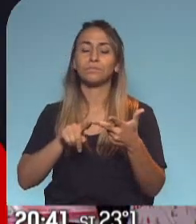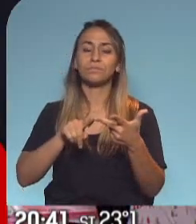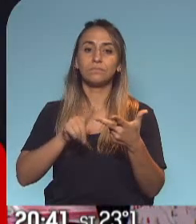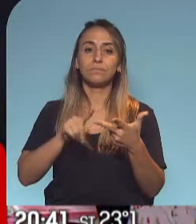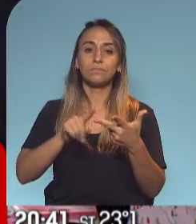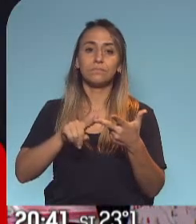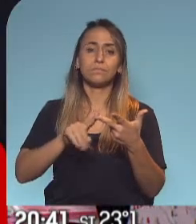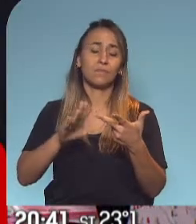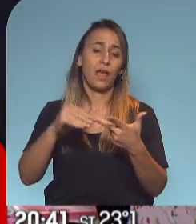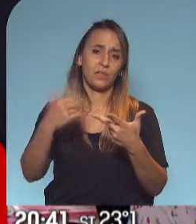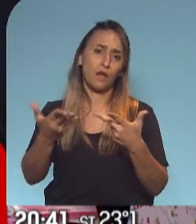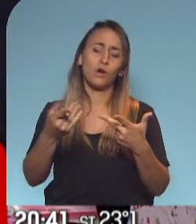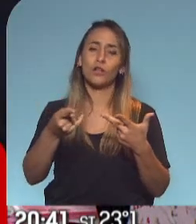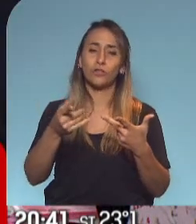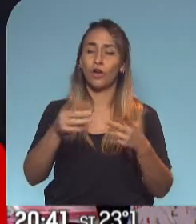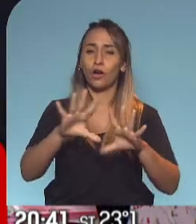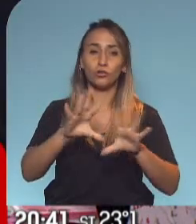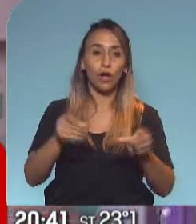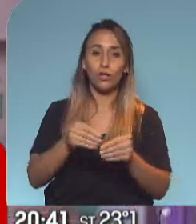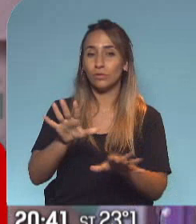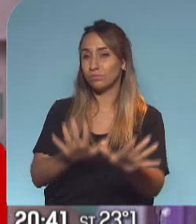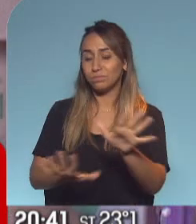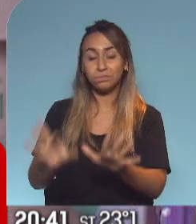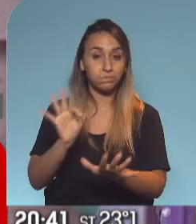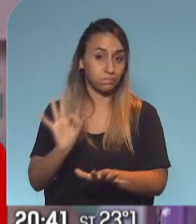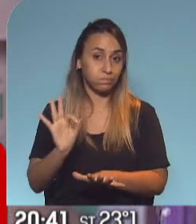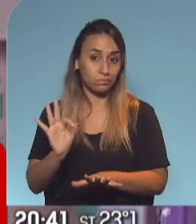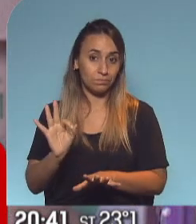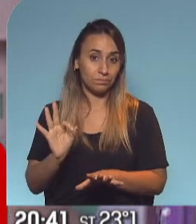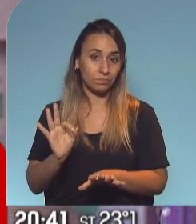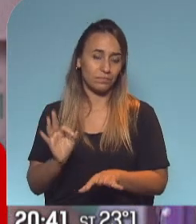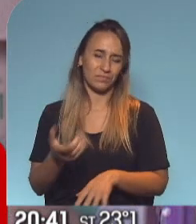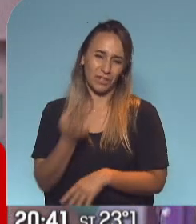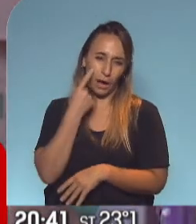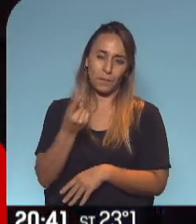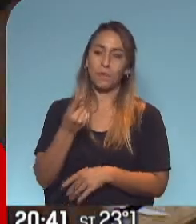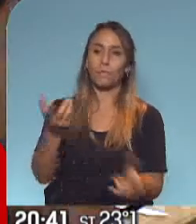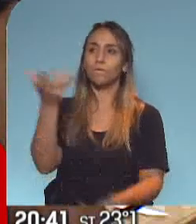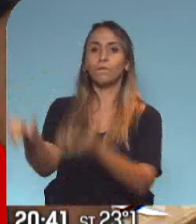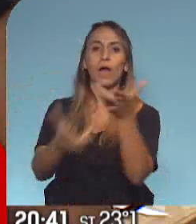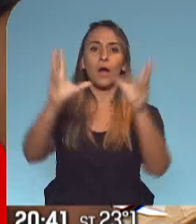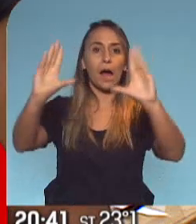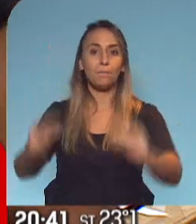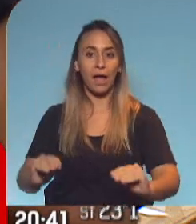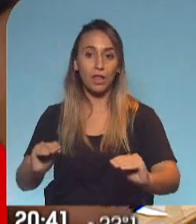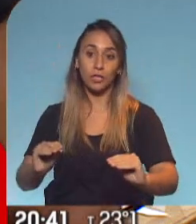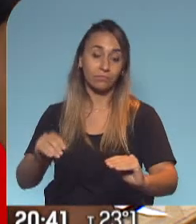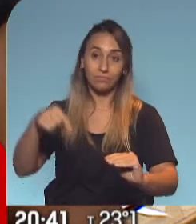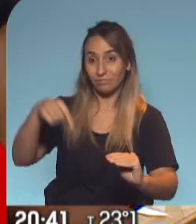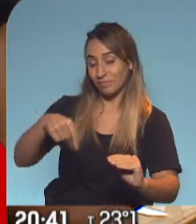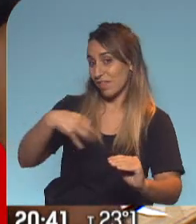después cuando todo esto ya ya pase es que bueno ya vimos que los focos se apagaron pero ahora hay que empezar a